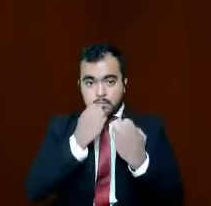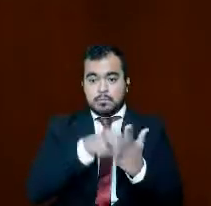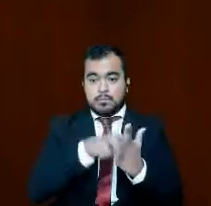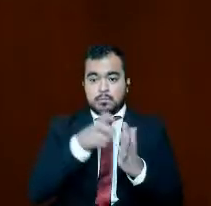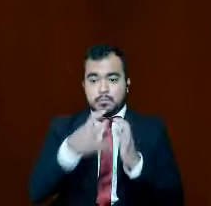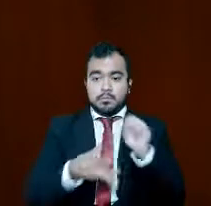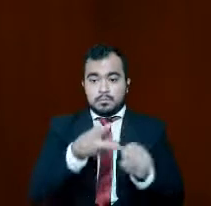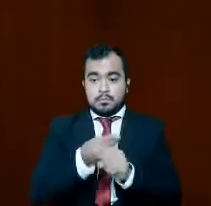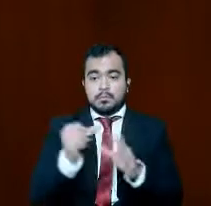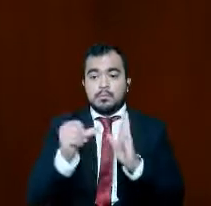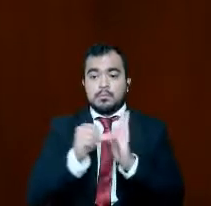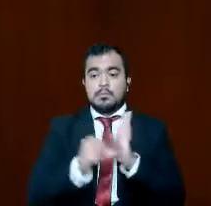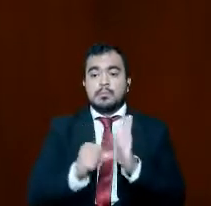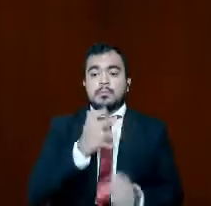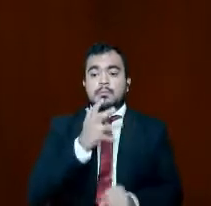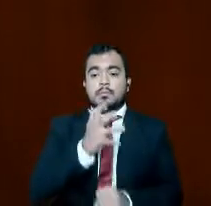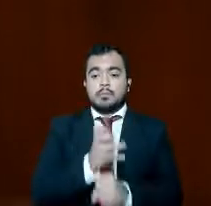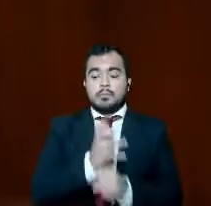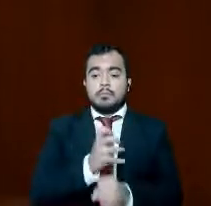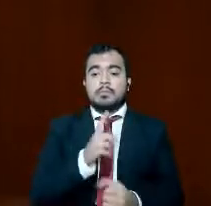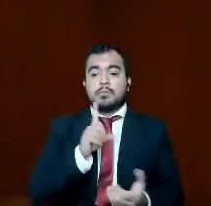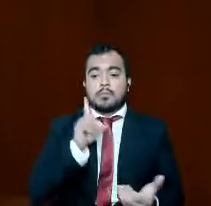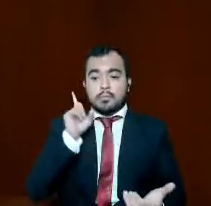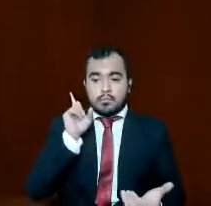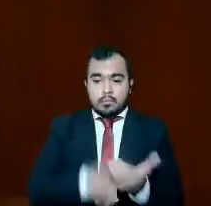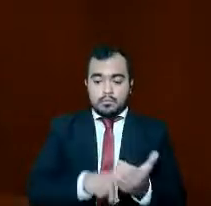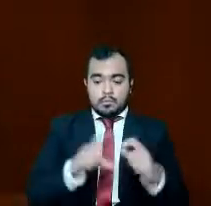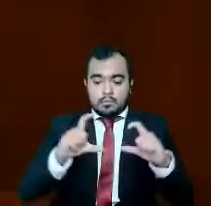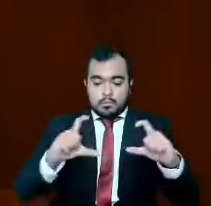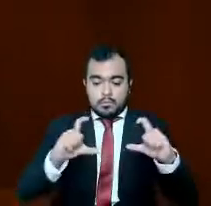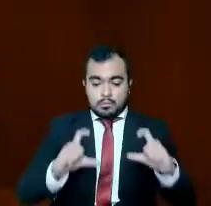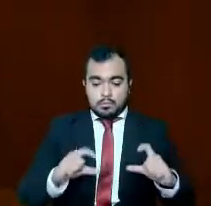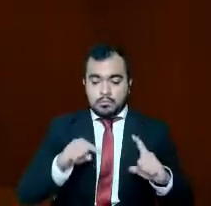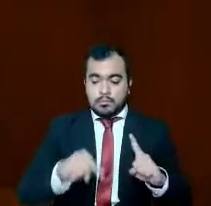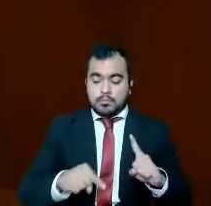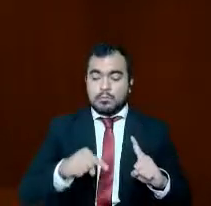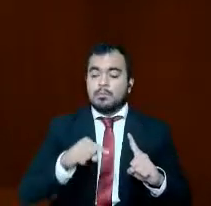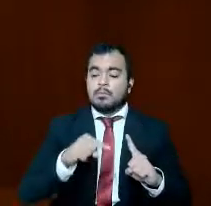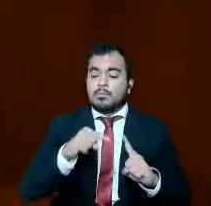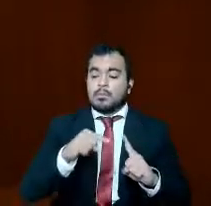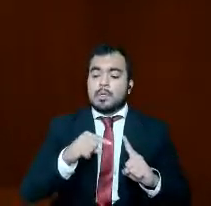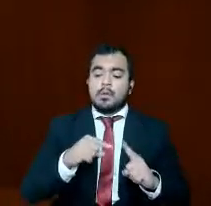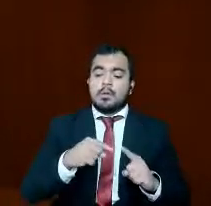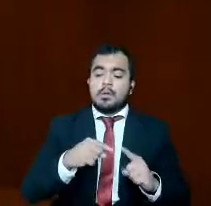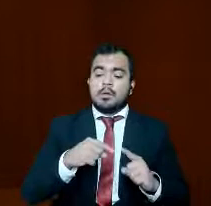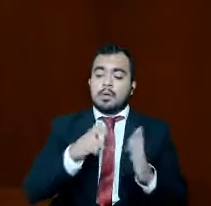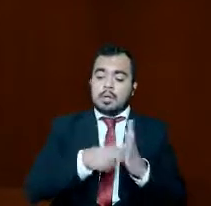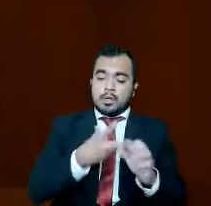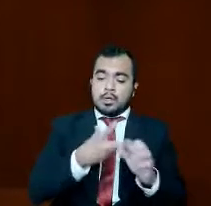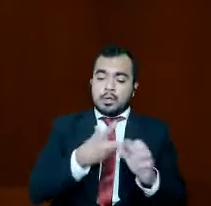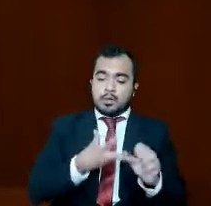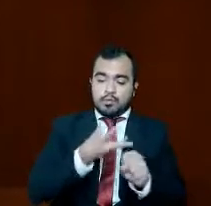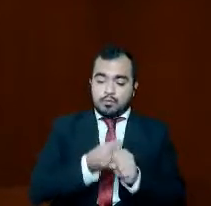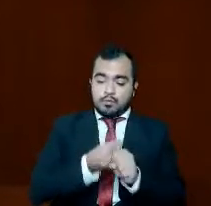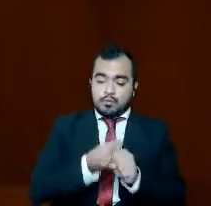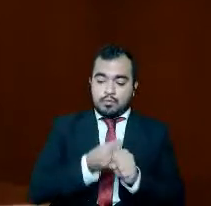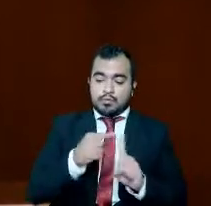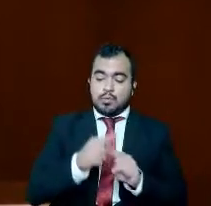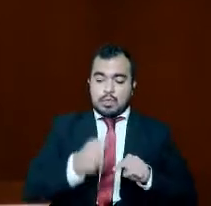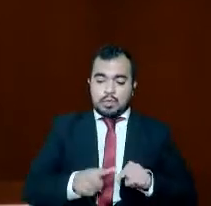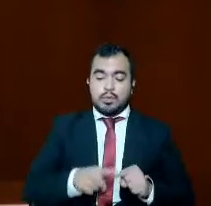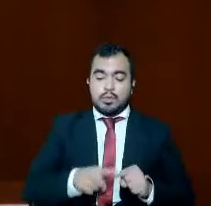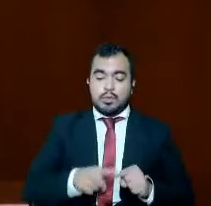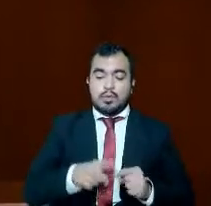del decreto por el que se reforman, adicionan y derogan diversas disposiciones de la Constitución Política de los Estados